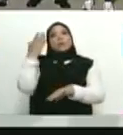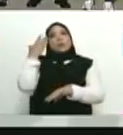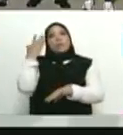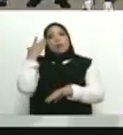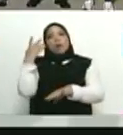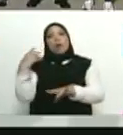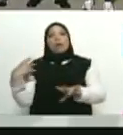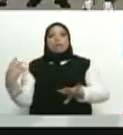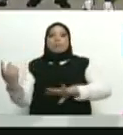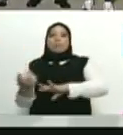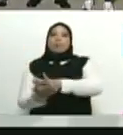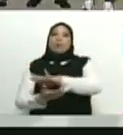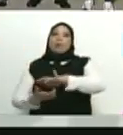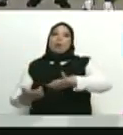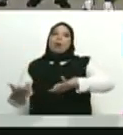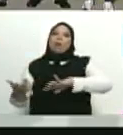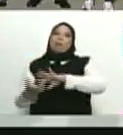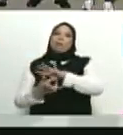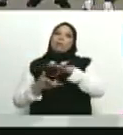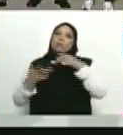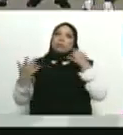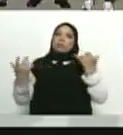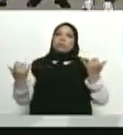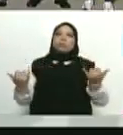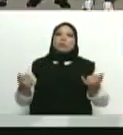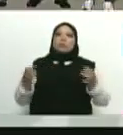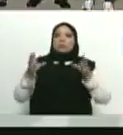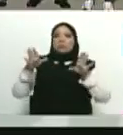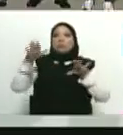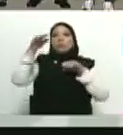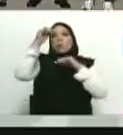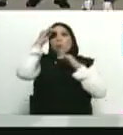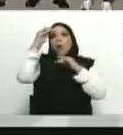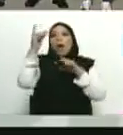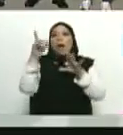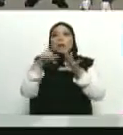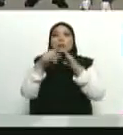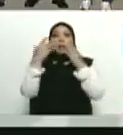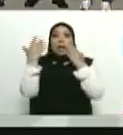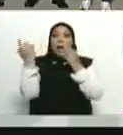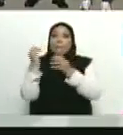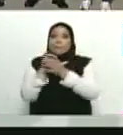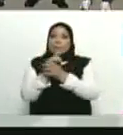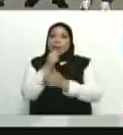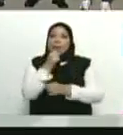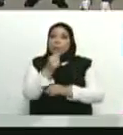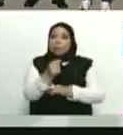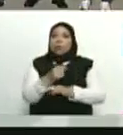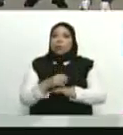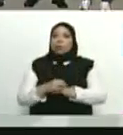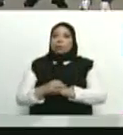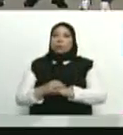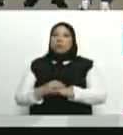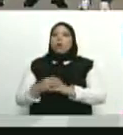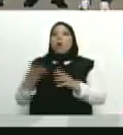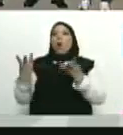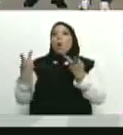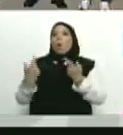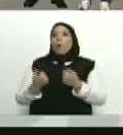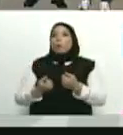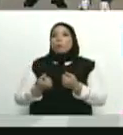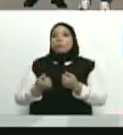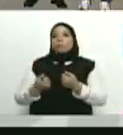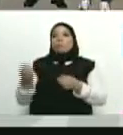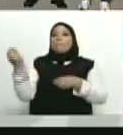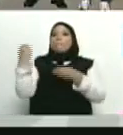problemas reales y atenderlos. Jocelyn, tú me decías cuántos temas resueltos, más